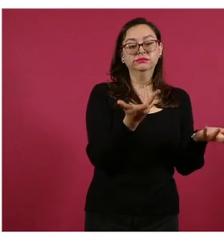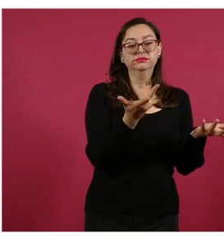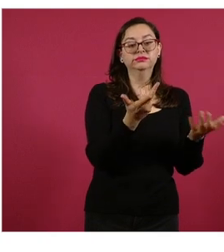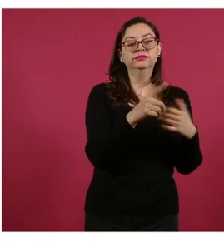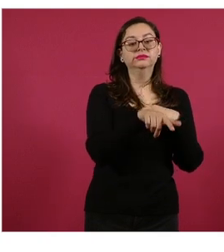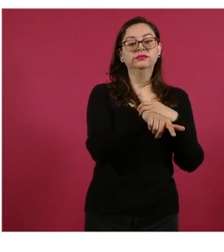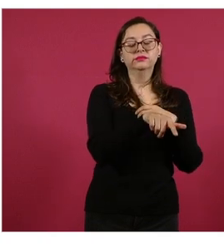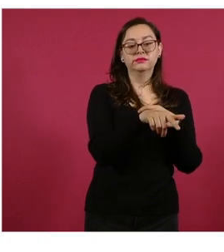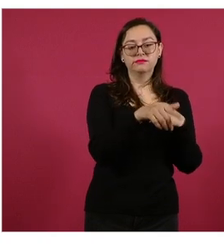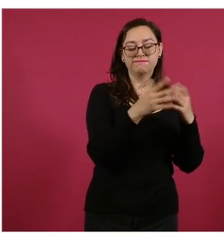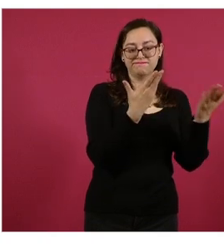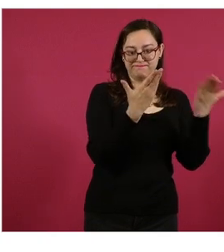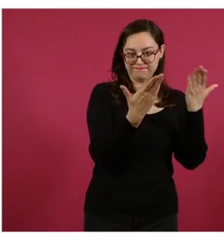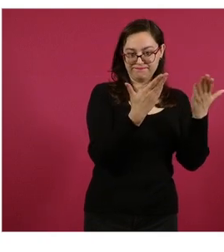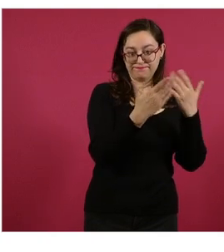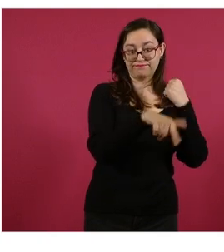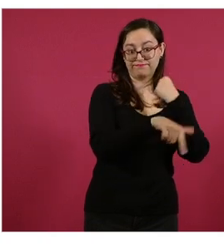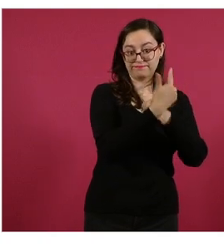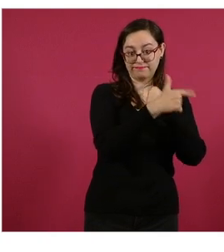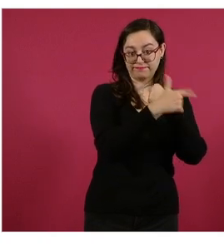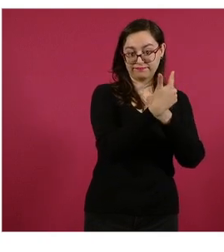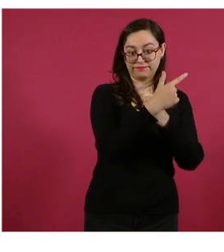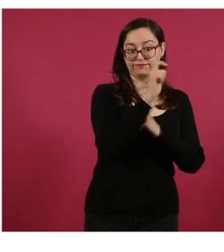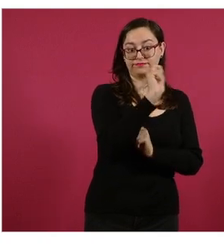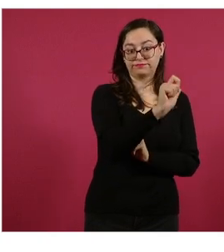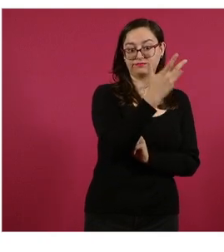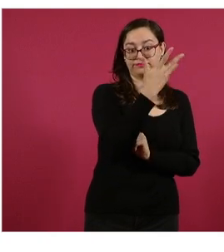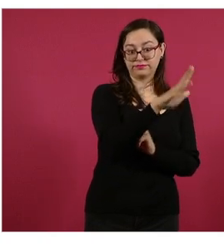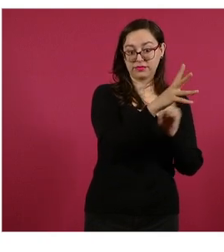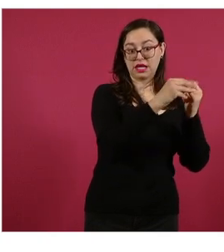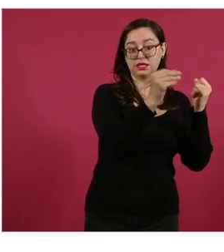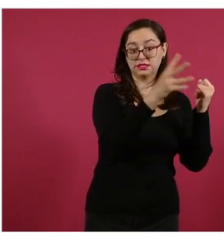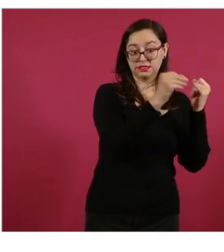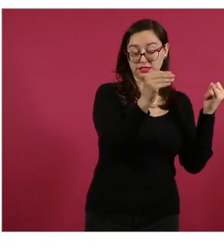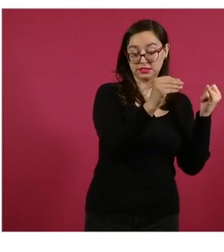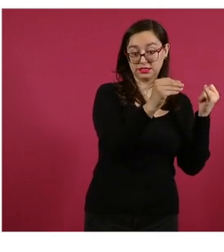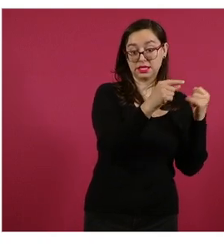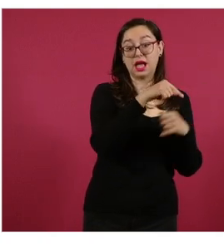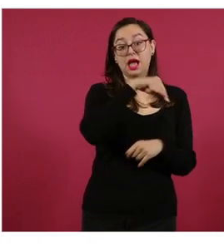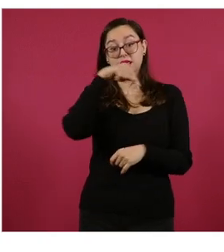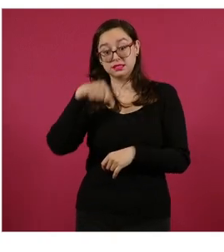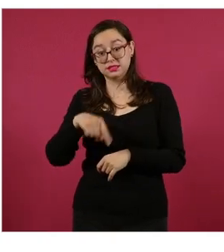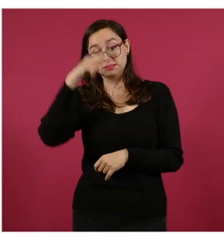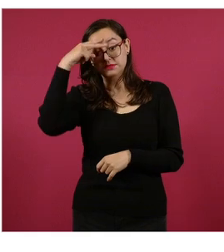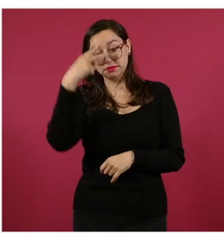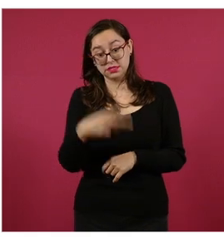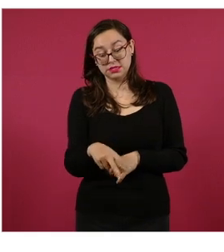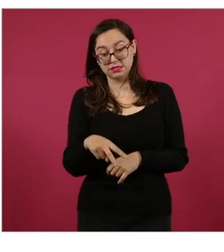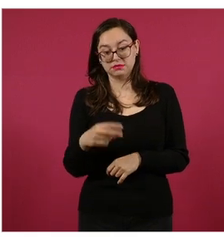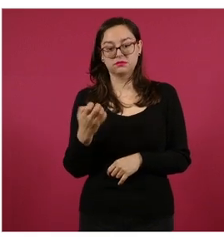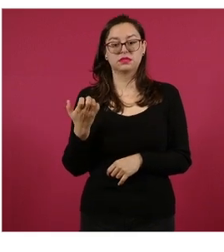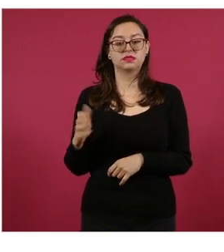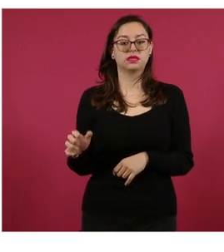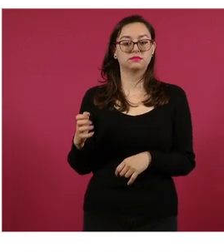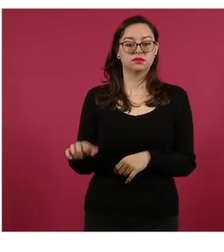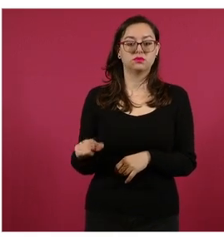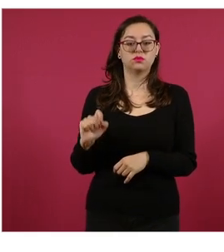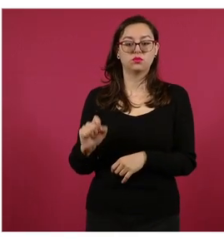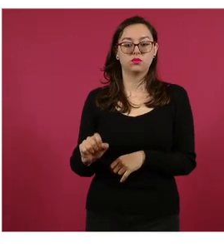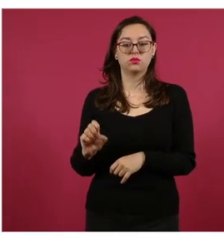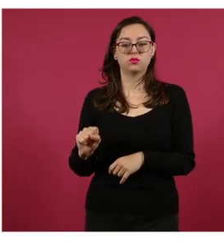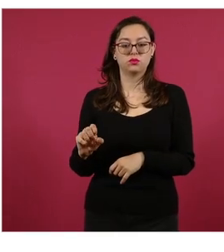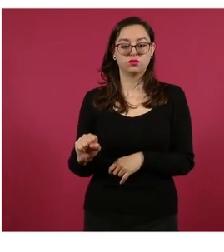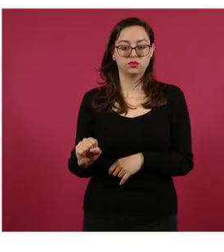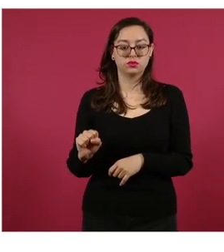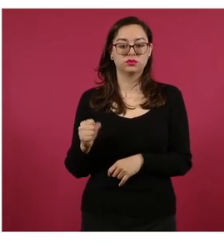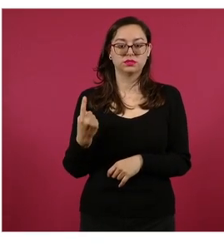internacional, haciendo ya la conversión, 12 pesos con 10 centavos. En cambio, aquí en México, el promedio fue de 10